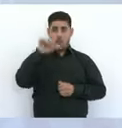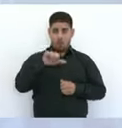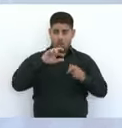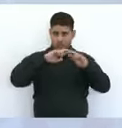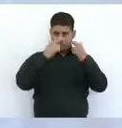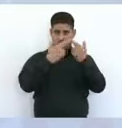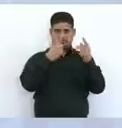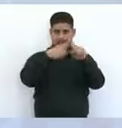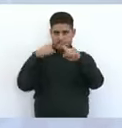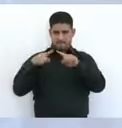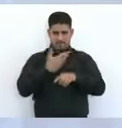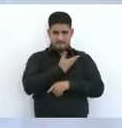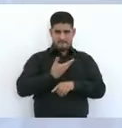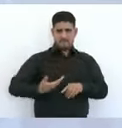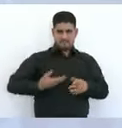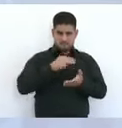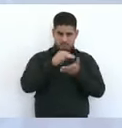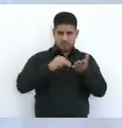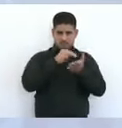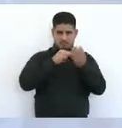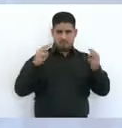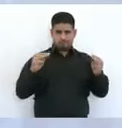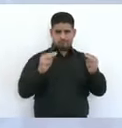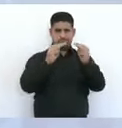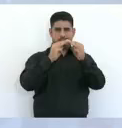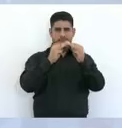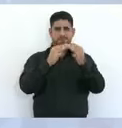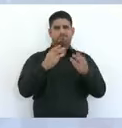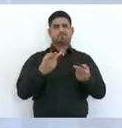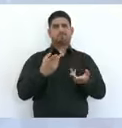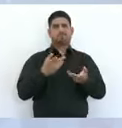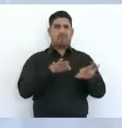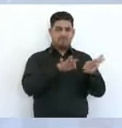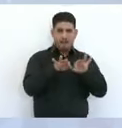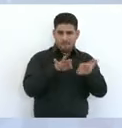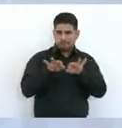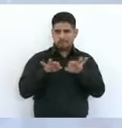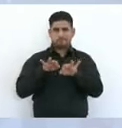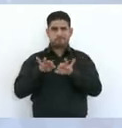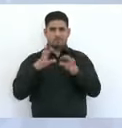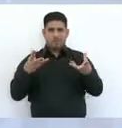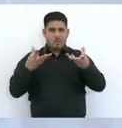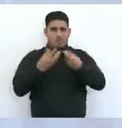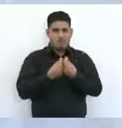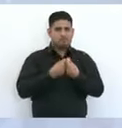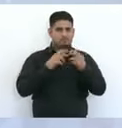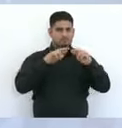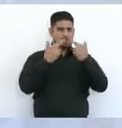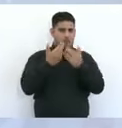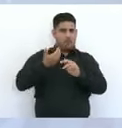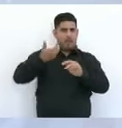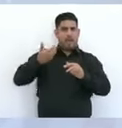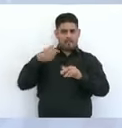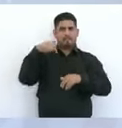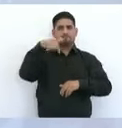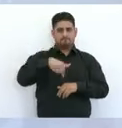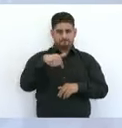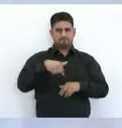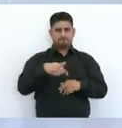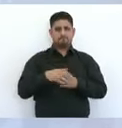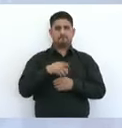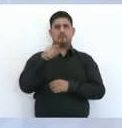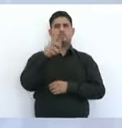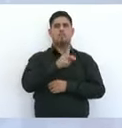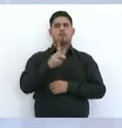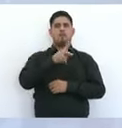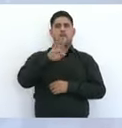los alcaldes de la sierra, pues trabajamos todos, tuvimos una reunión previa aquí en